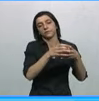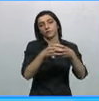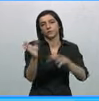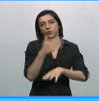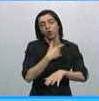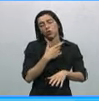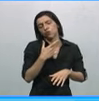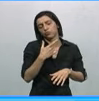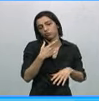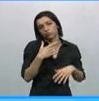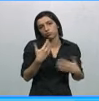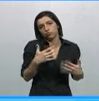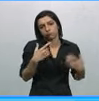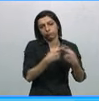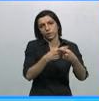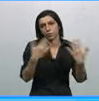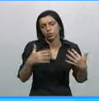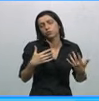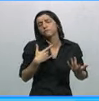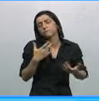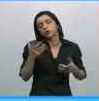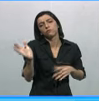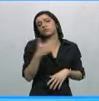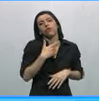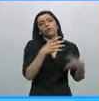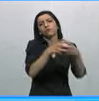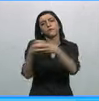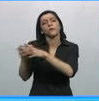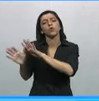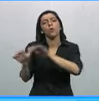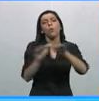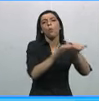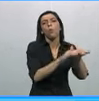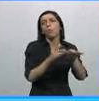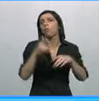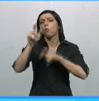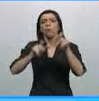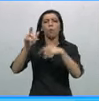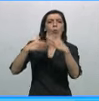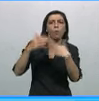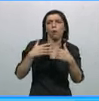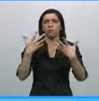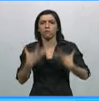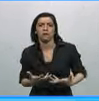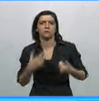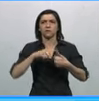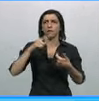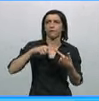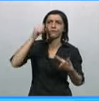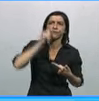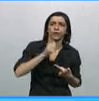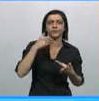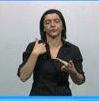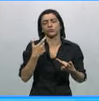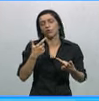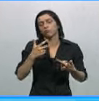todos también. Entonces, bueno, todos los equipos llegan con problemas de lesiones, sobrecargas, pero